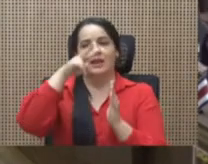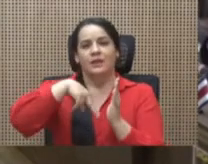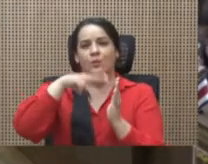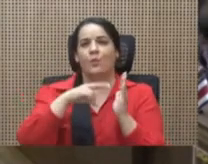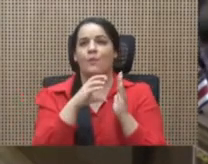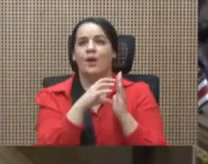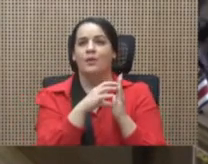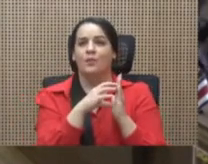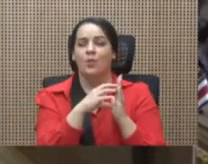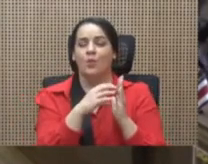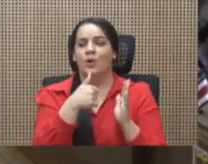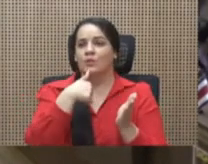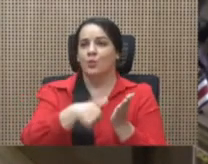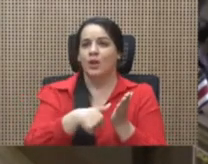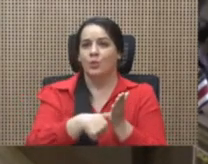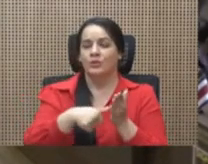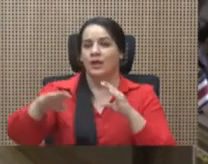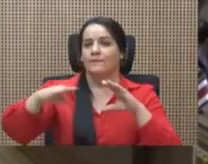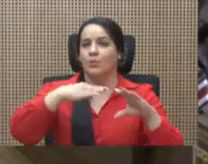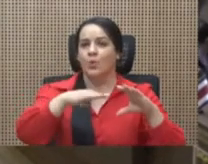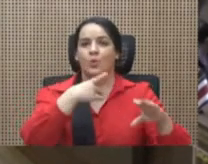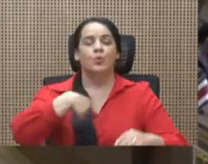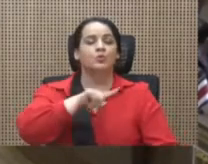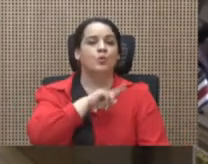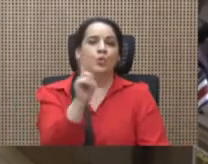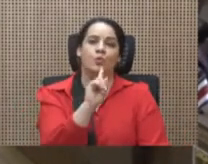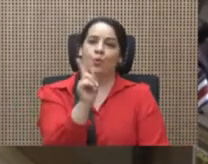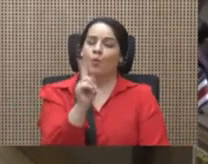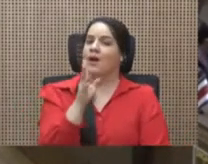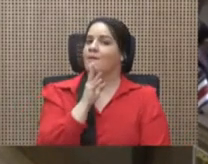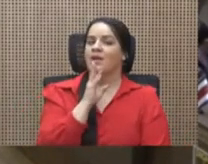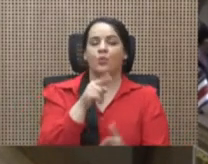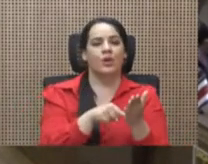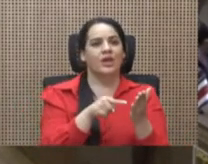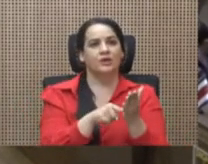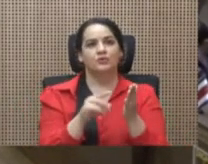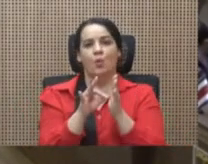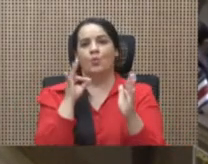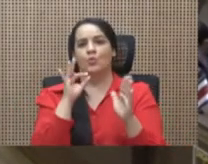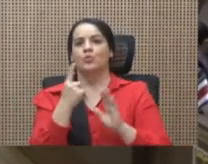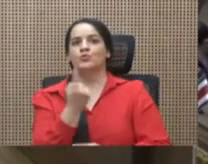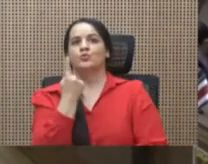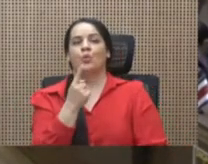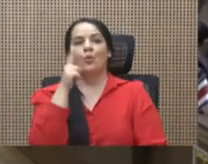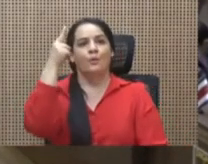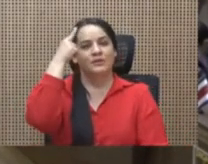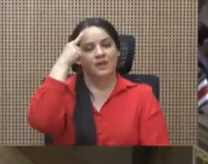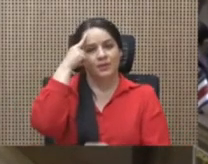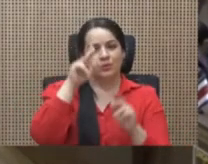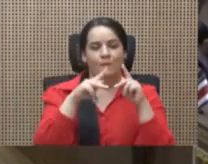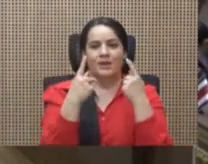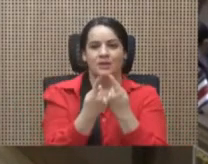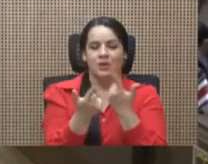de una nota que nos envió, y aquí no estamos hablando de que esto fue fruto nada más de un pensamiento del Partido